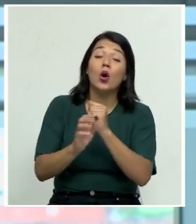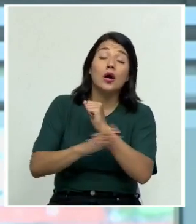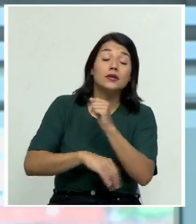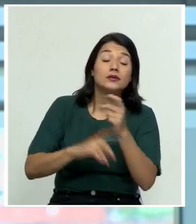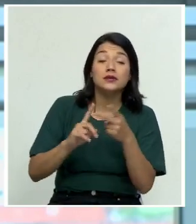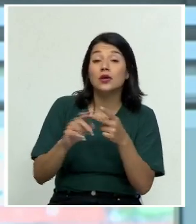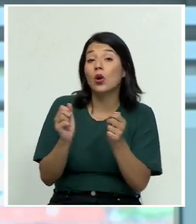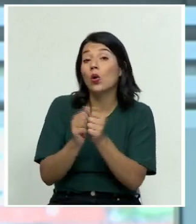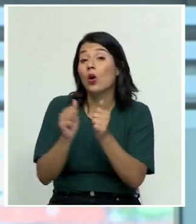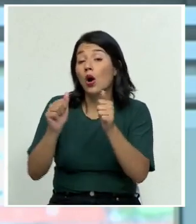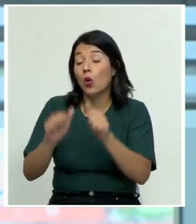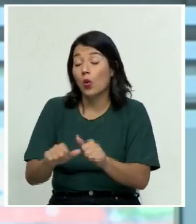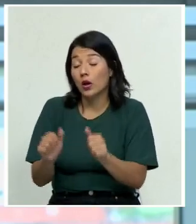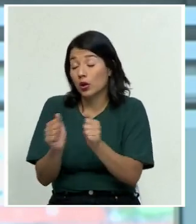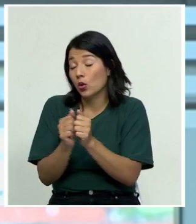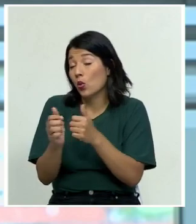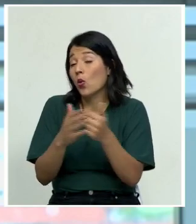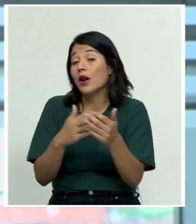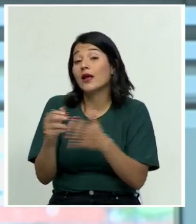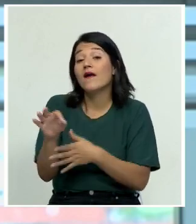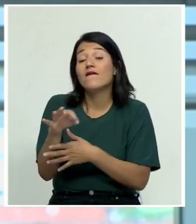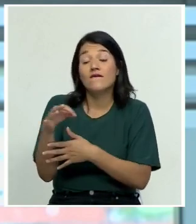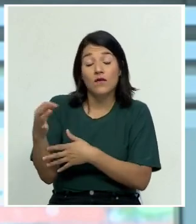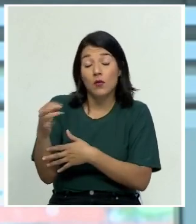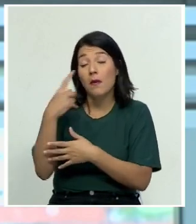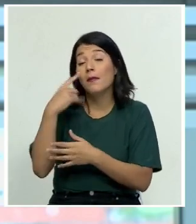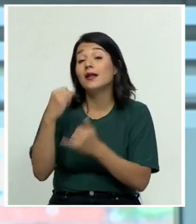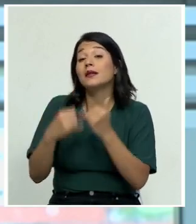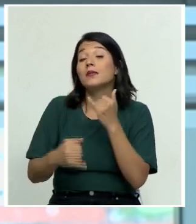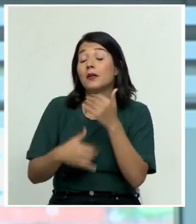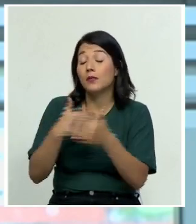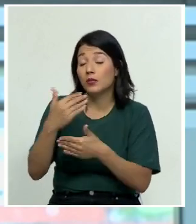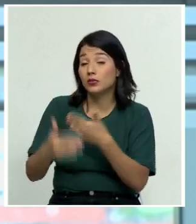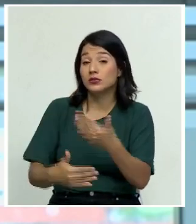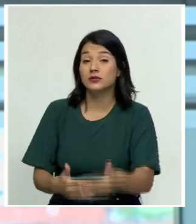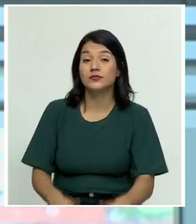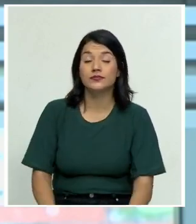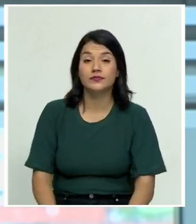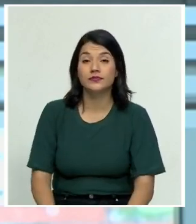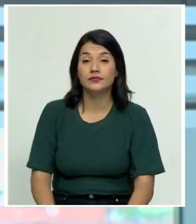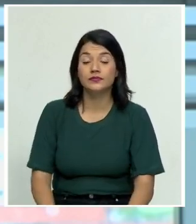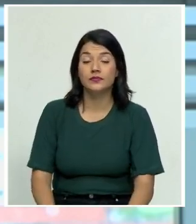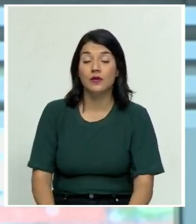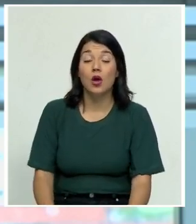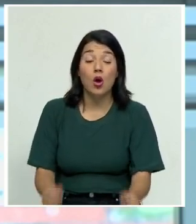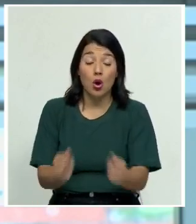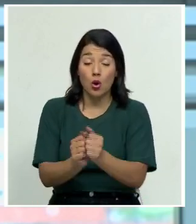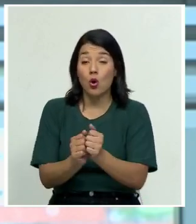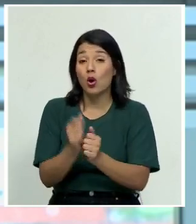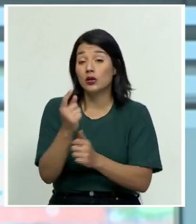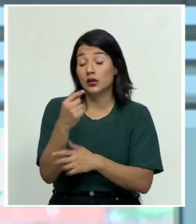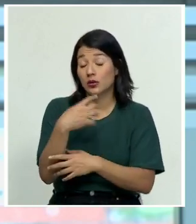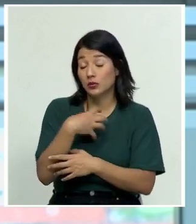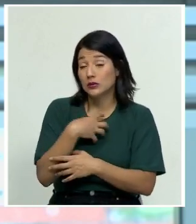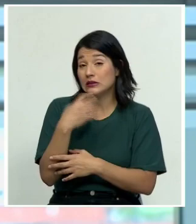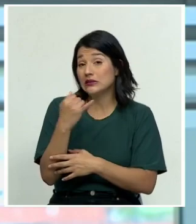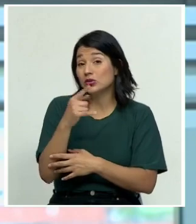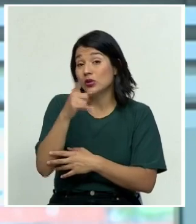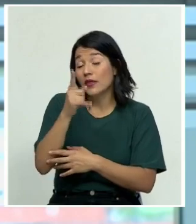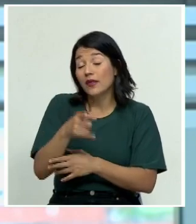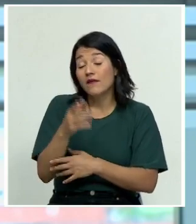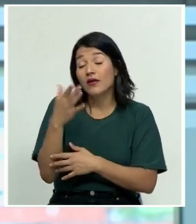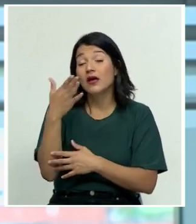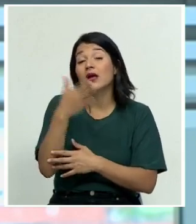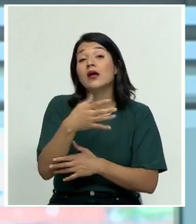conciliación, con cualquier modo de terminar el proceso, con sus recursos, ¿verdad? Si tienes que ir a